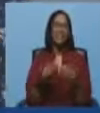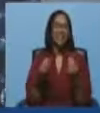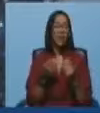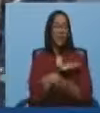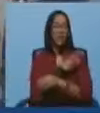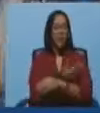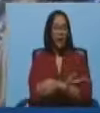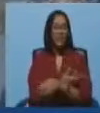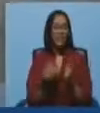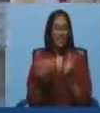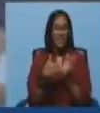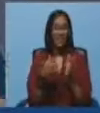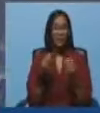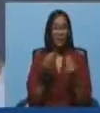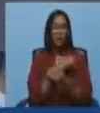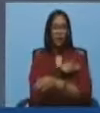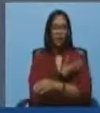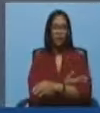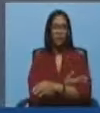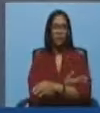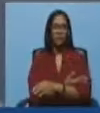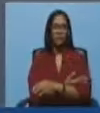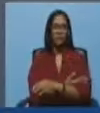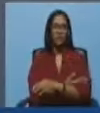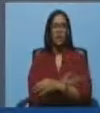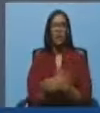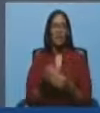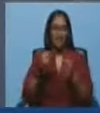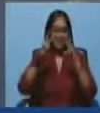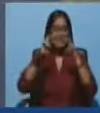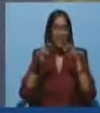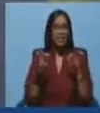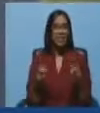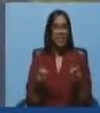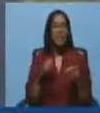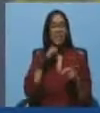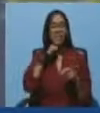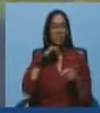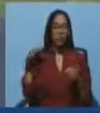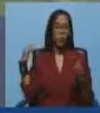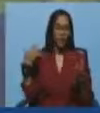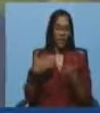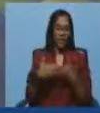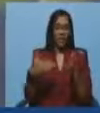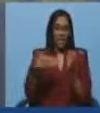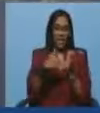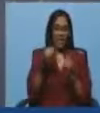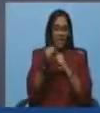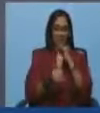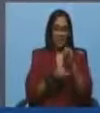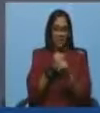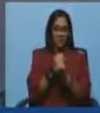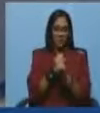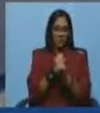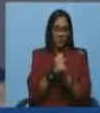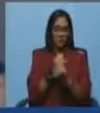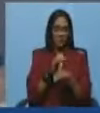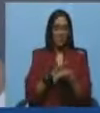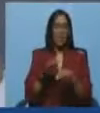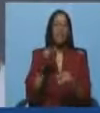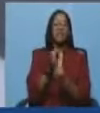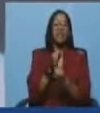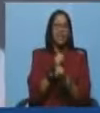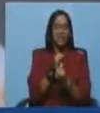ese ataque fue tan candela. Que si chequean los ataques y el histórico de ciberataques desde que existen los